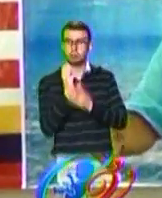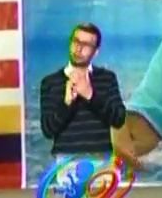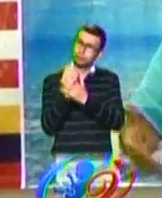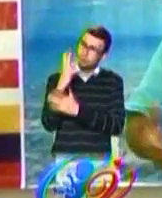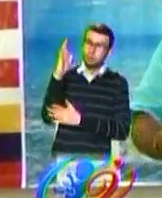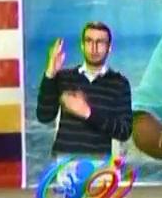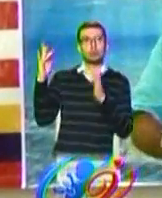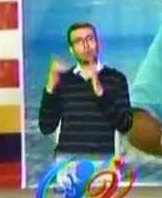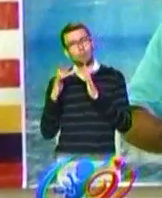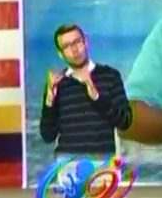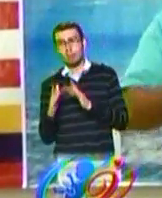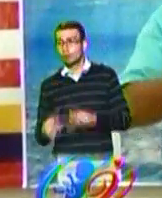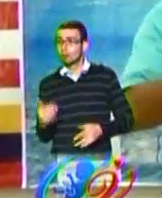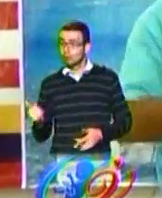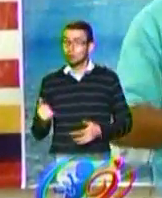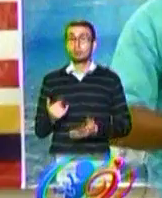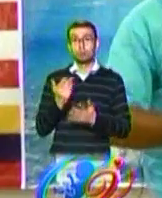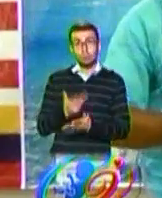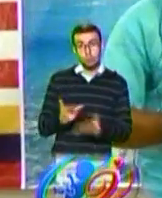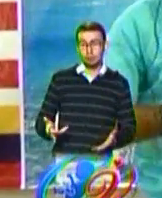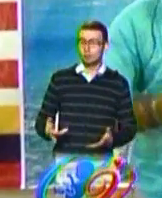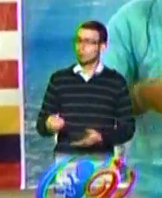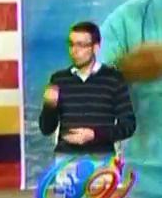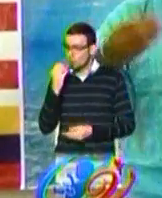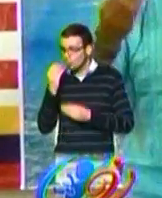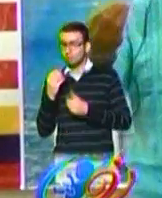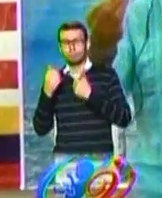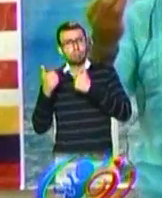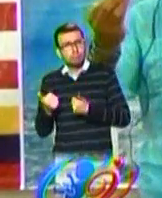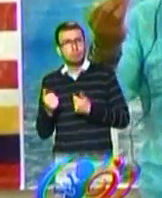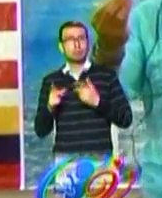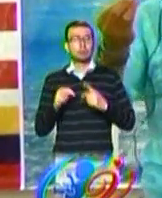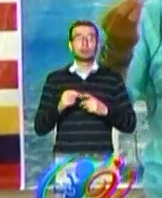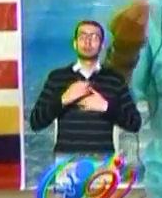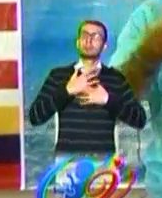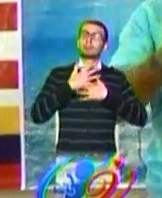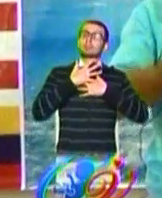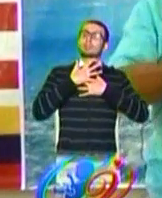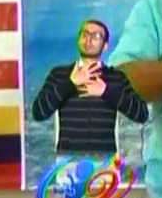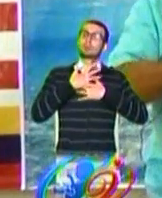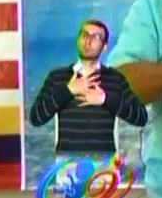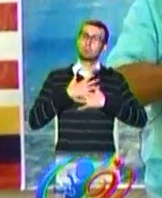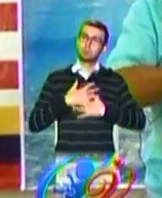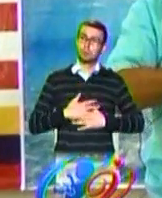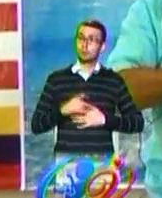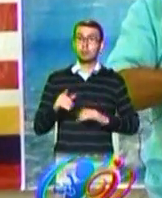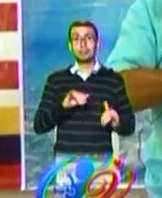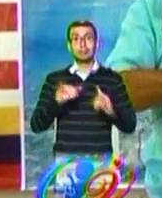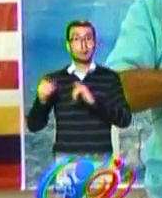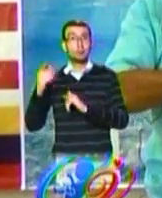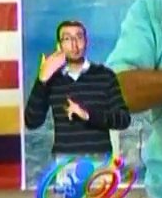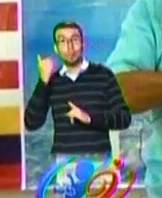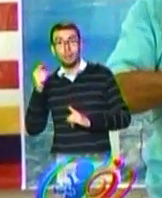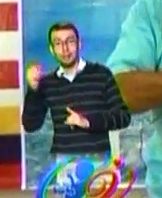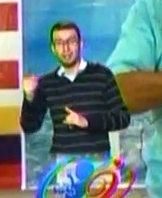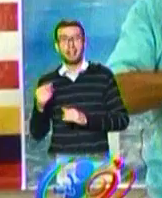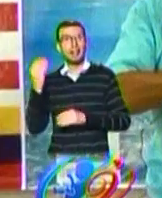prácticas alimentarias, de las técnicas de respiración, podemos empezar a hacer lo que hizo esa señora con el platico de